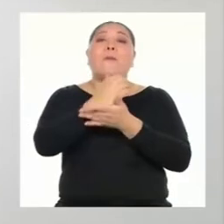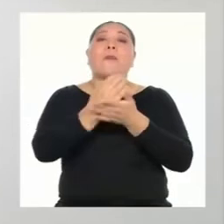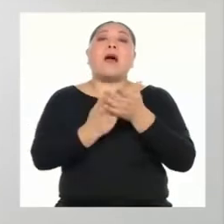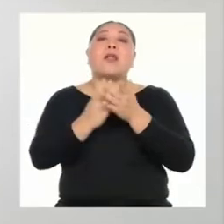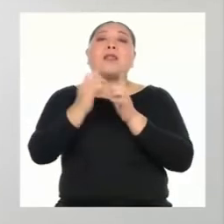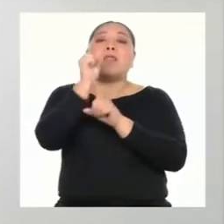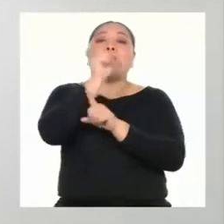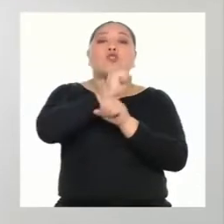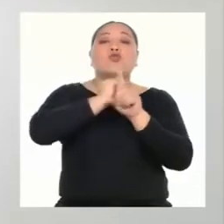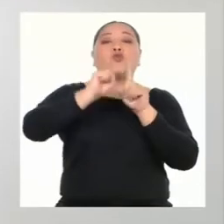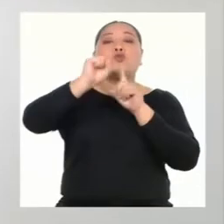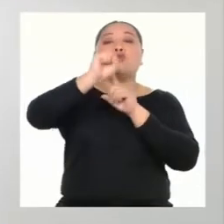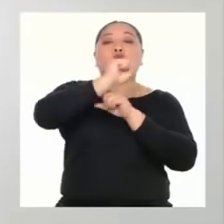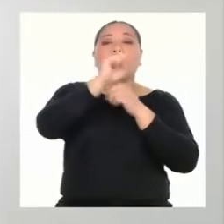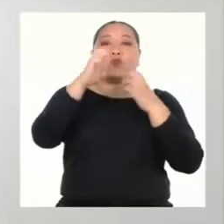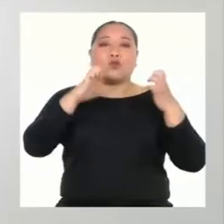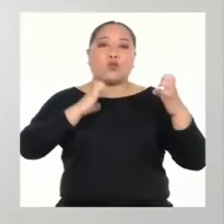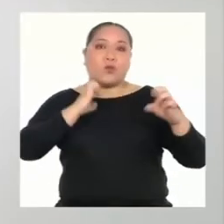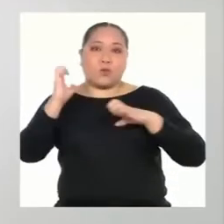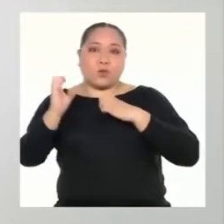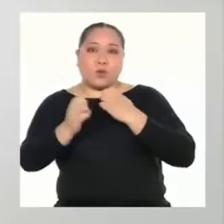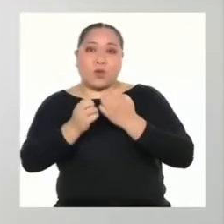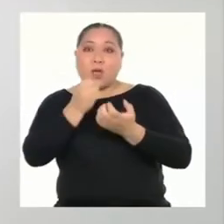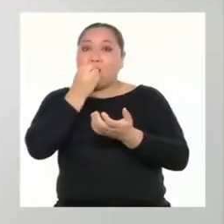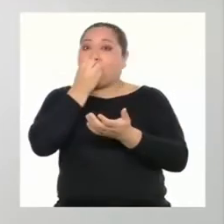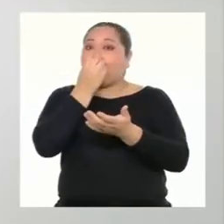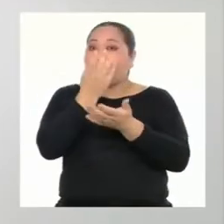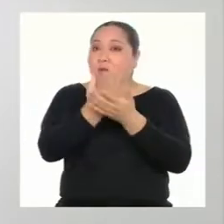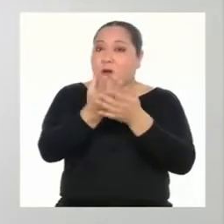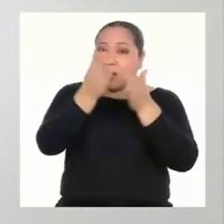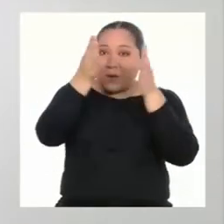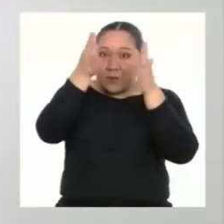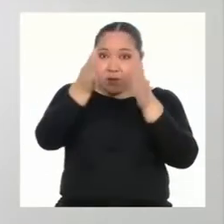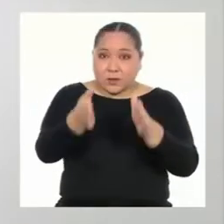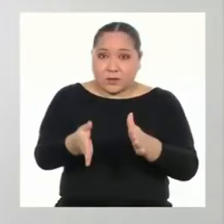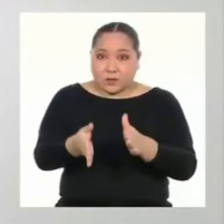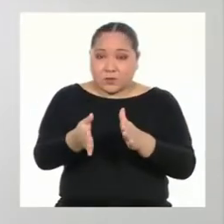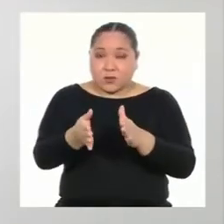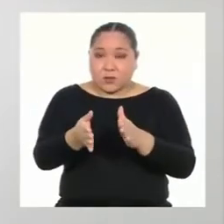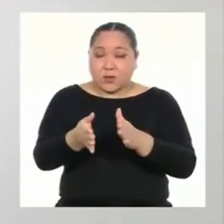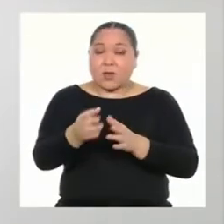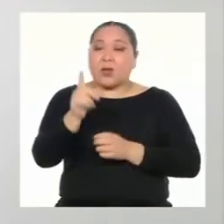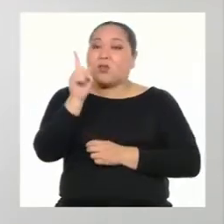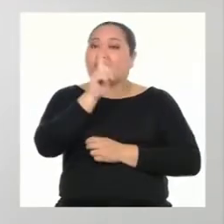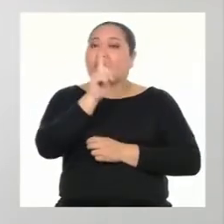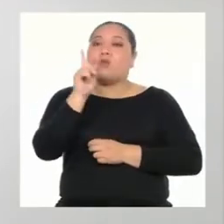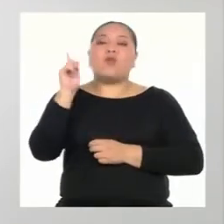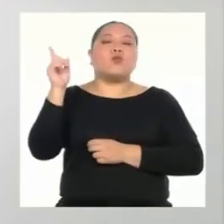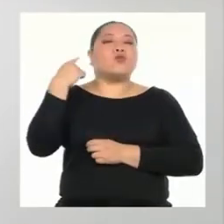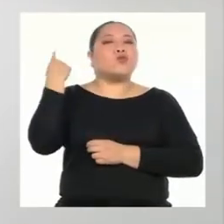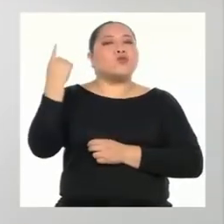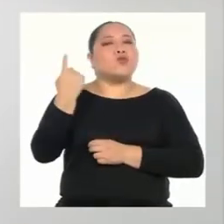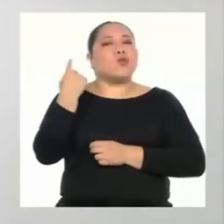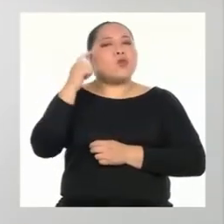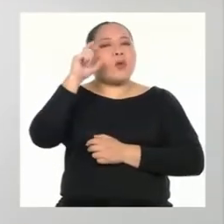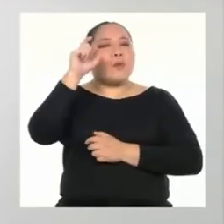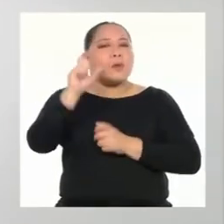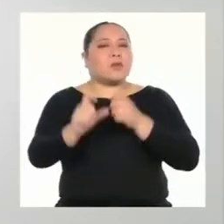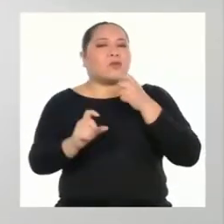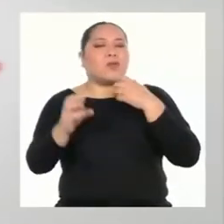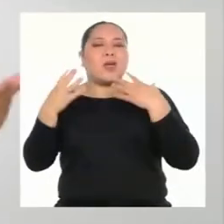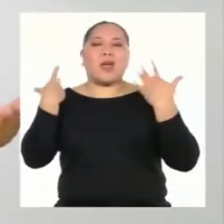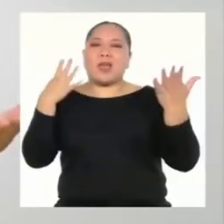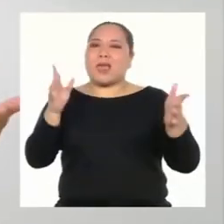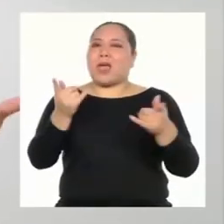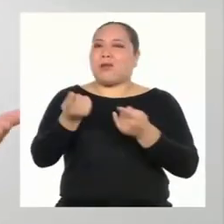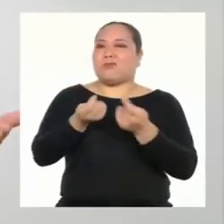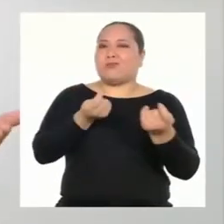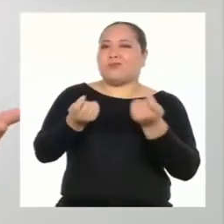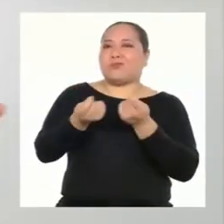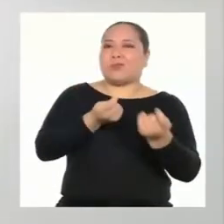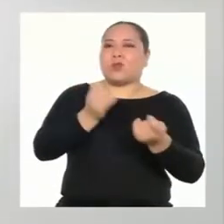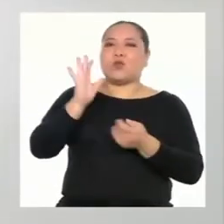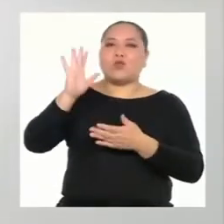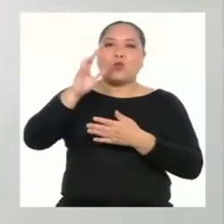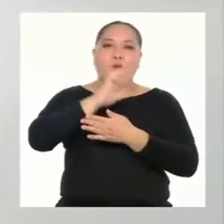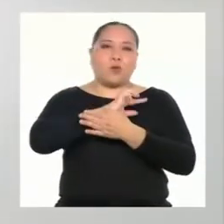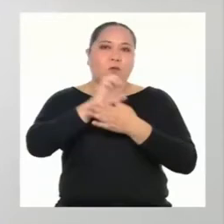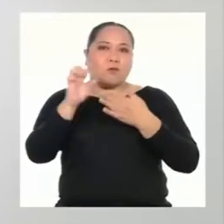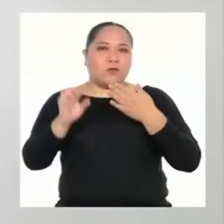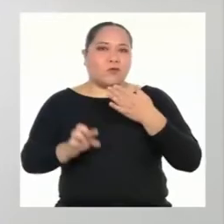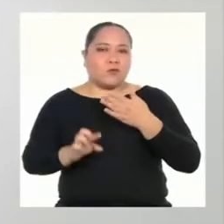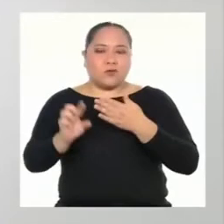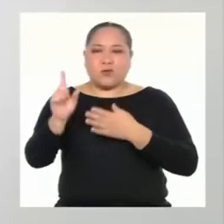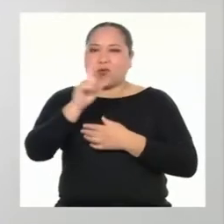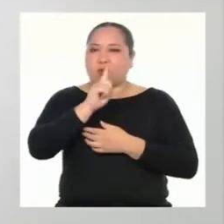socioemocionales. Una buena persona no es solo un profesional que domina su disciplina, sino que sobre